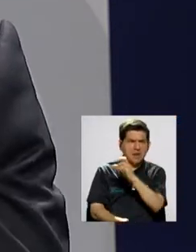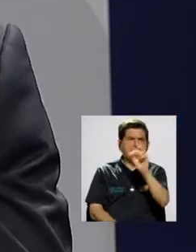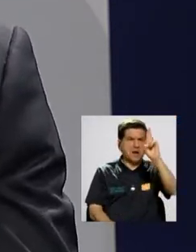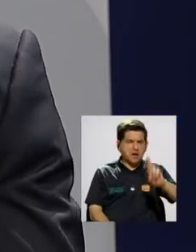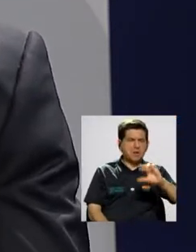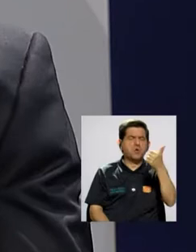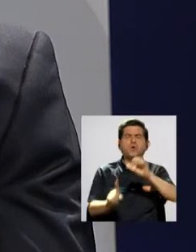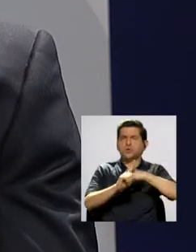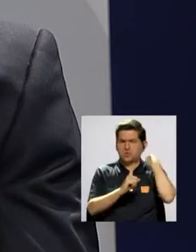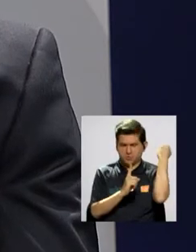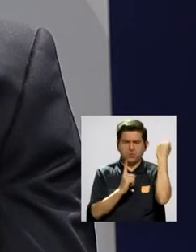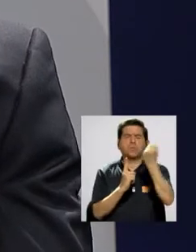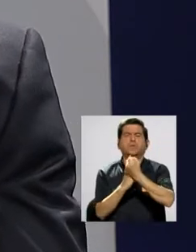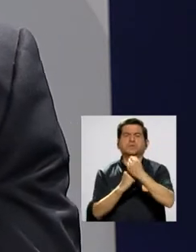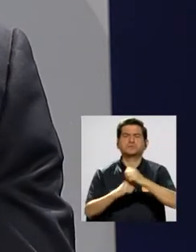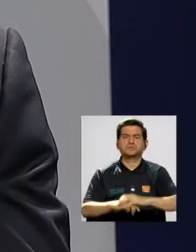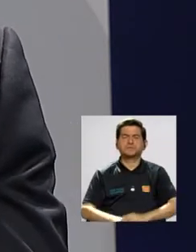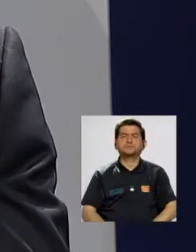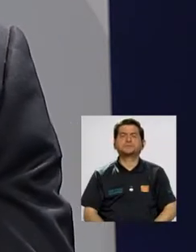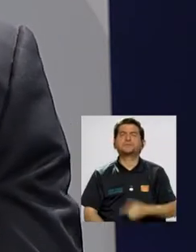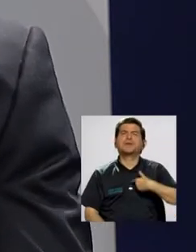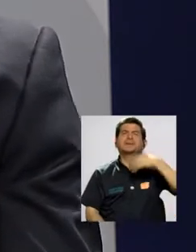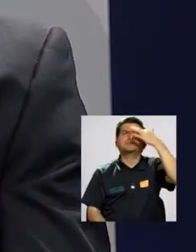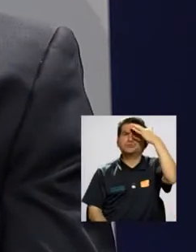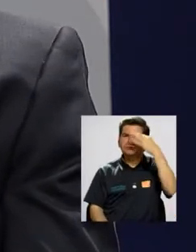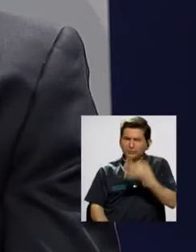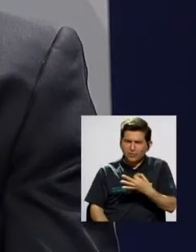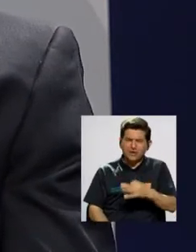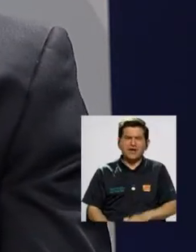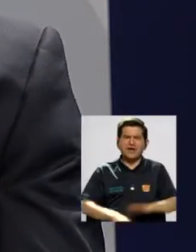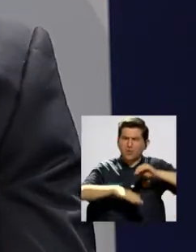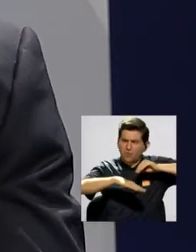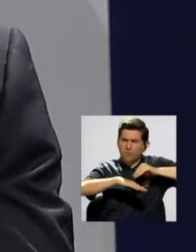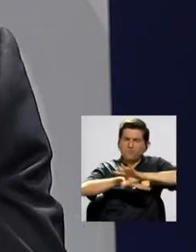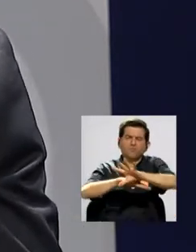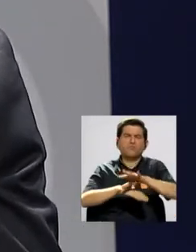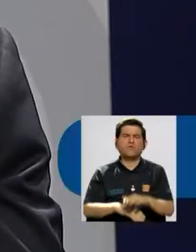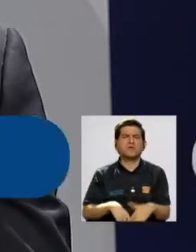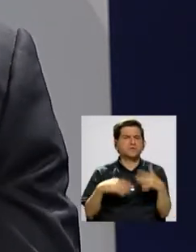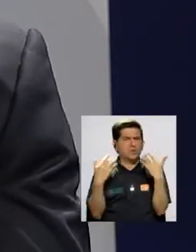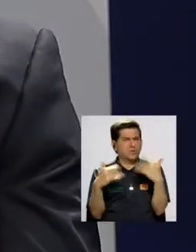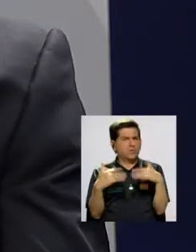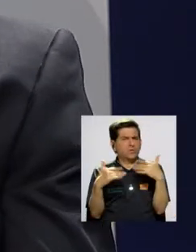visto en otras sociedades. Y yo creo que va a influir muchísimo también